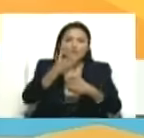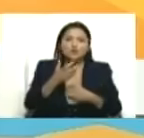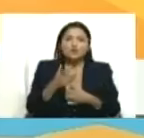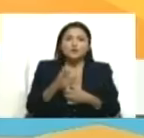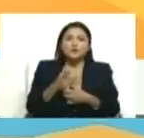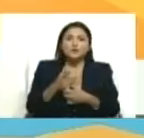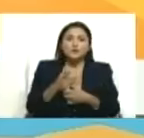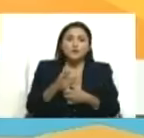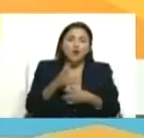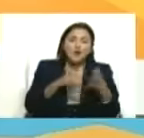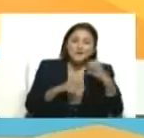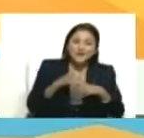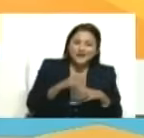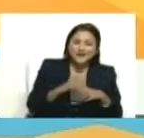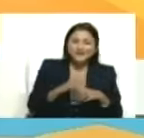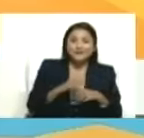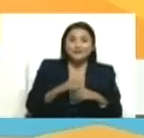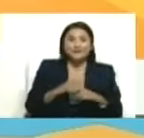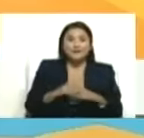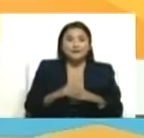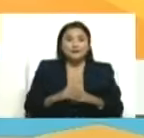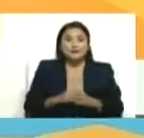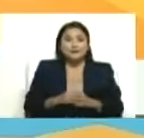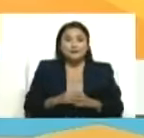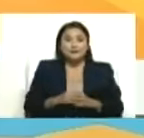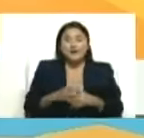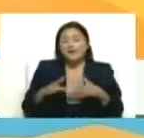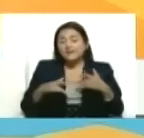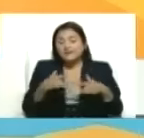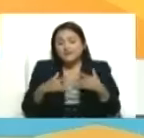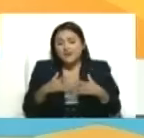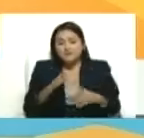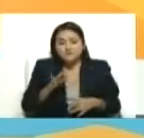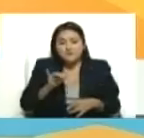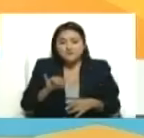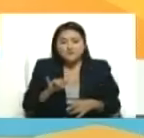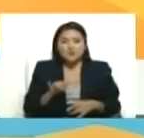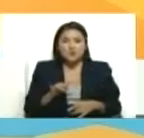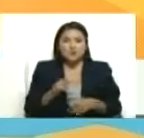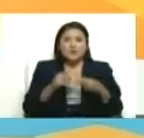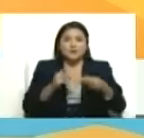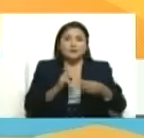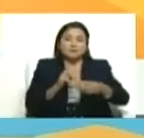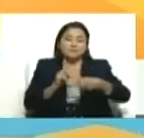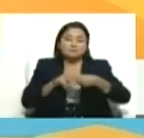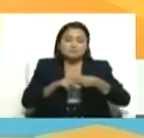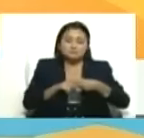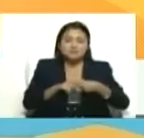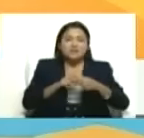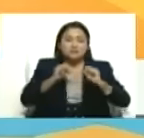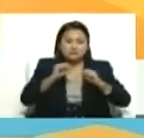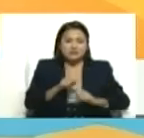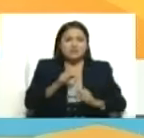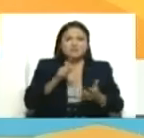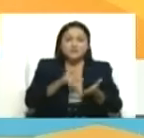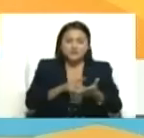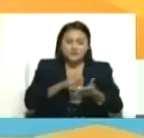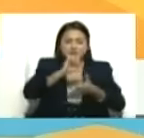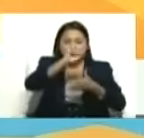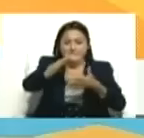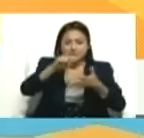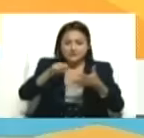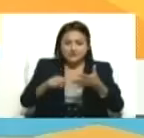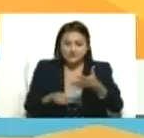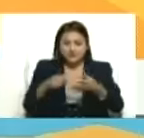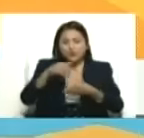mascotas con su propia actividad humana a decir Yo voto cinco veces